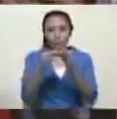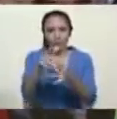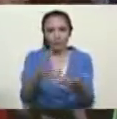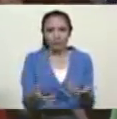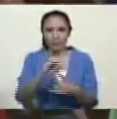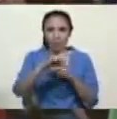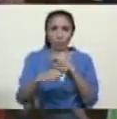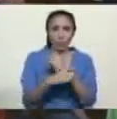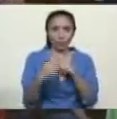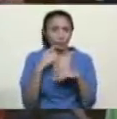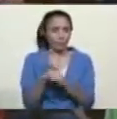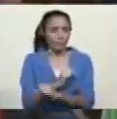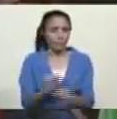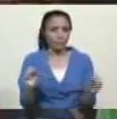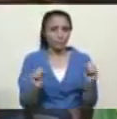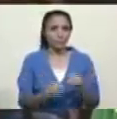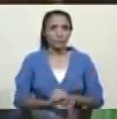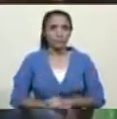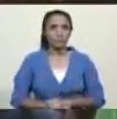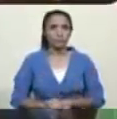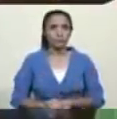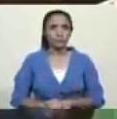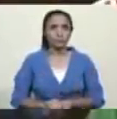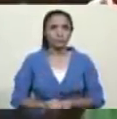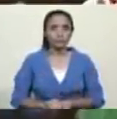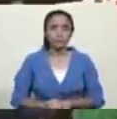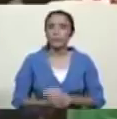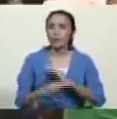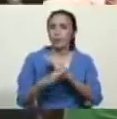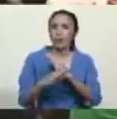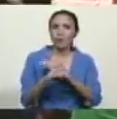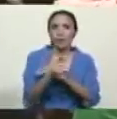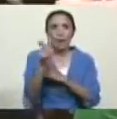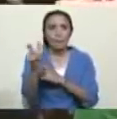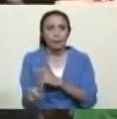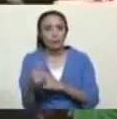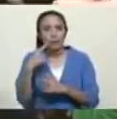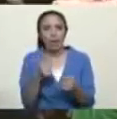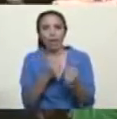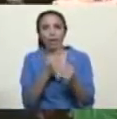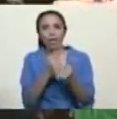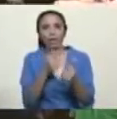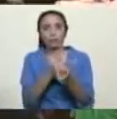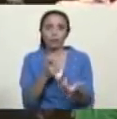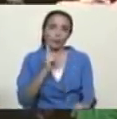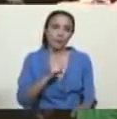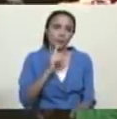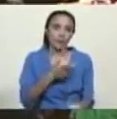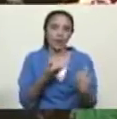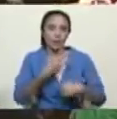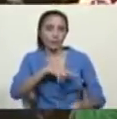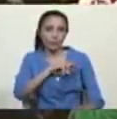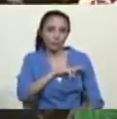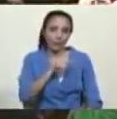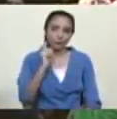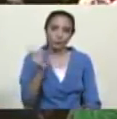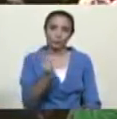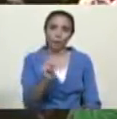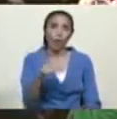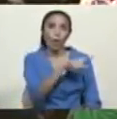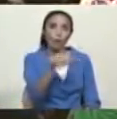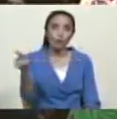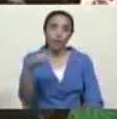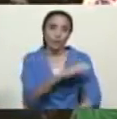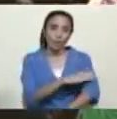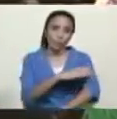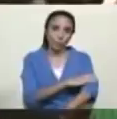Todavía hay gente que le cree. Todavía hay gente que se deja llevar por la mentira. Señores escuálidos